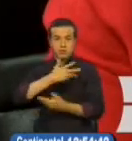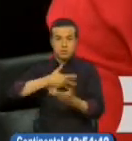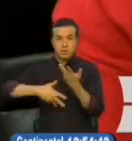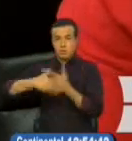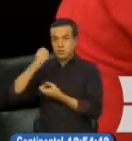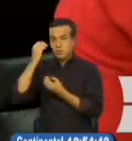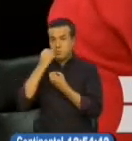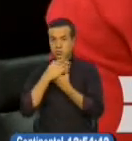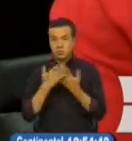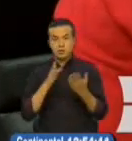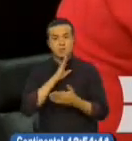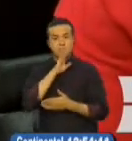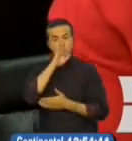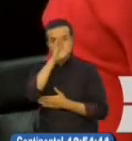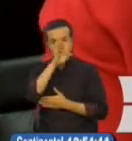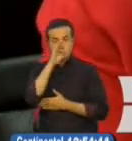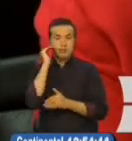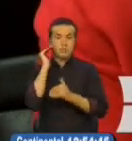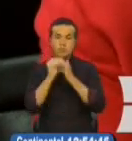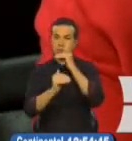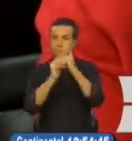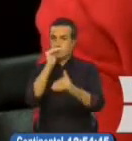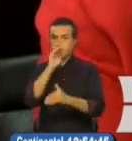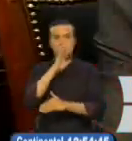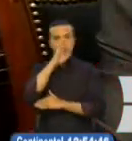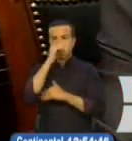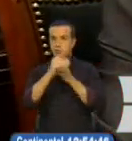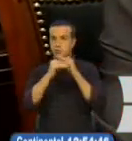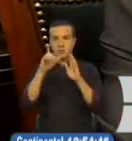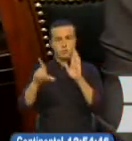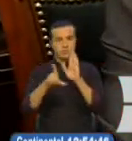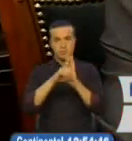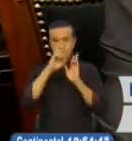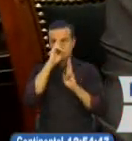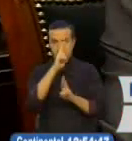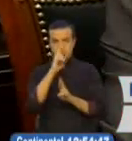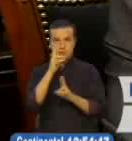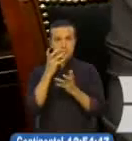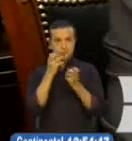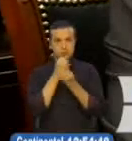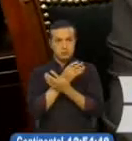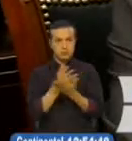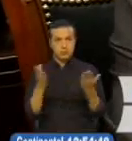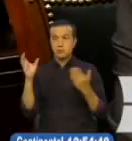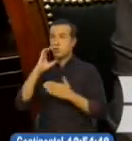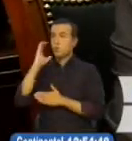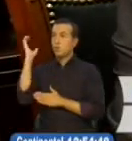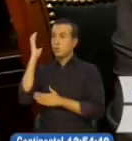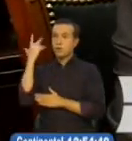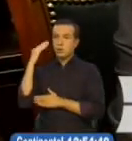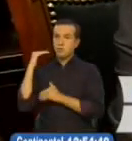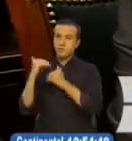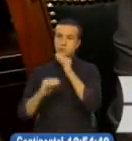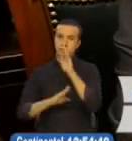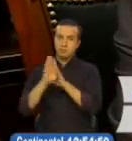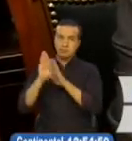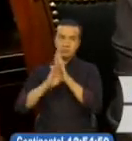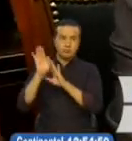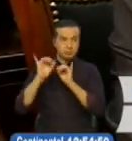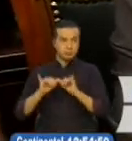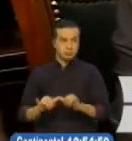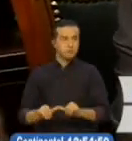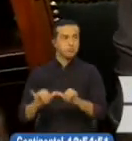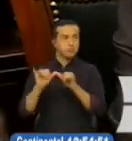de información, siempre siguiendo los procedimientos legales. Quiero reiterar que en Colombia hemos avanzado en las investigaciones